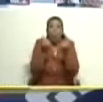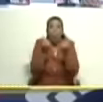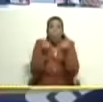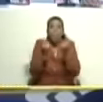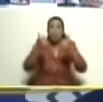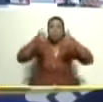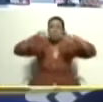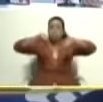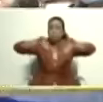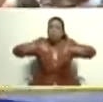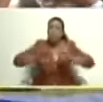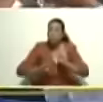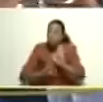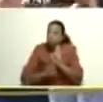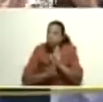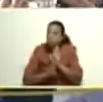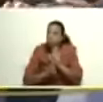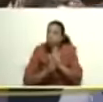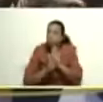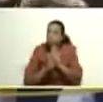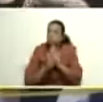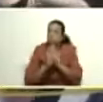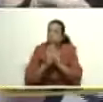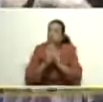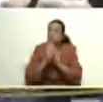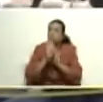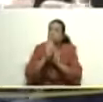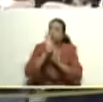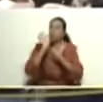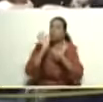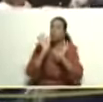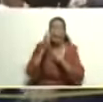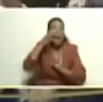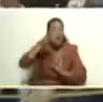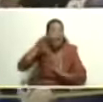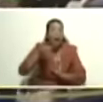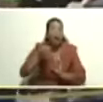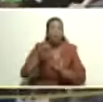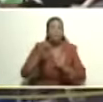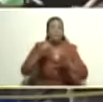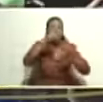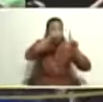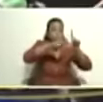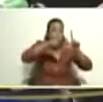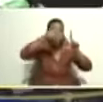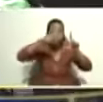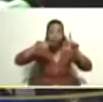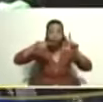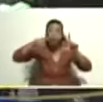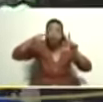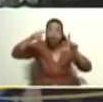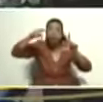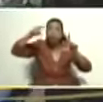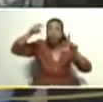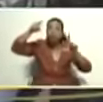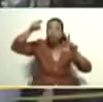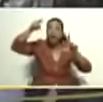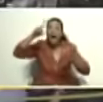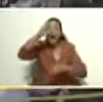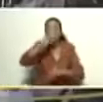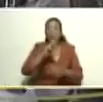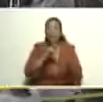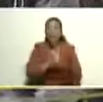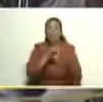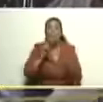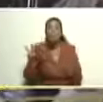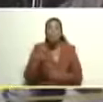económica, del crecimiento de la economía real, de recuperación integral del país. Y el año